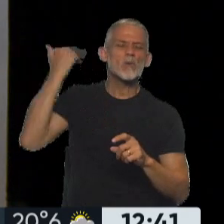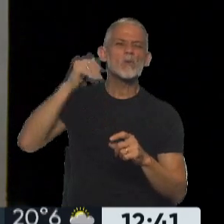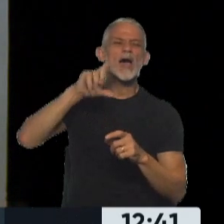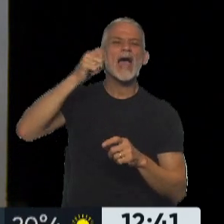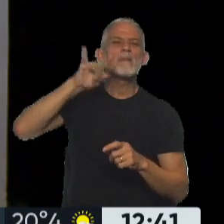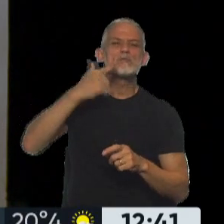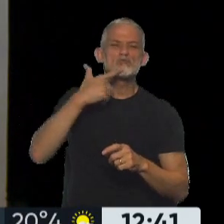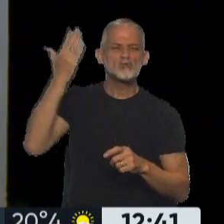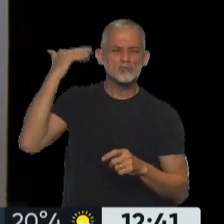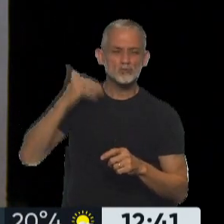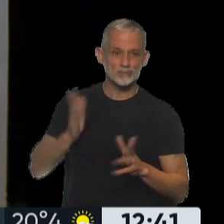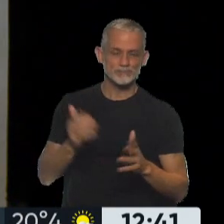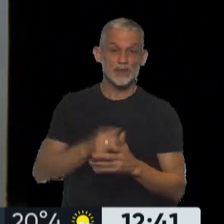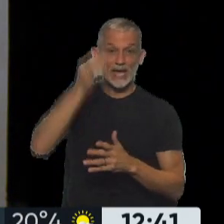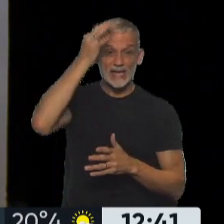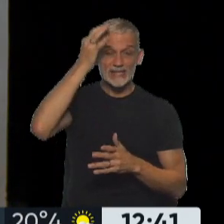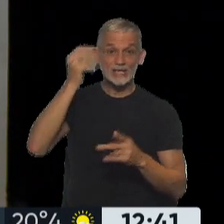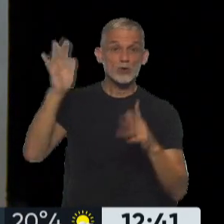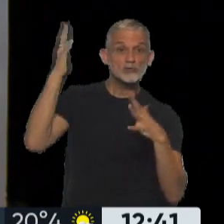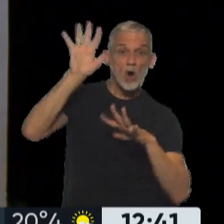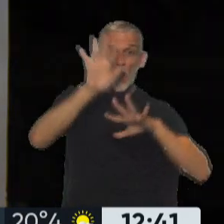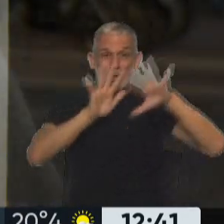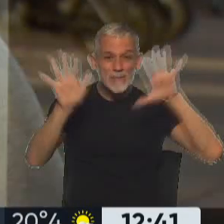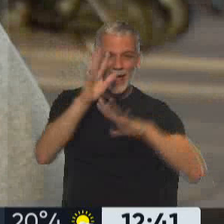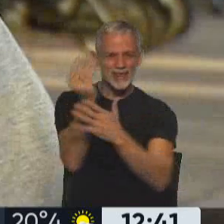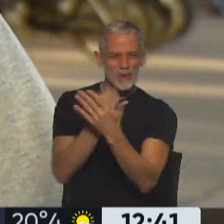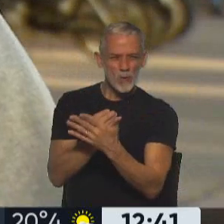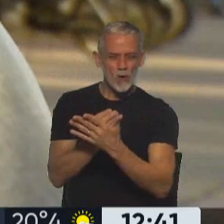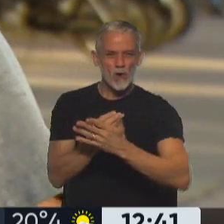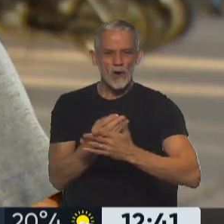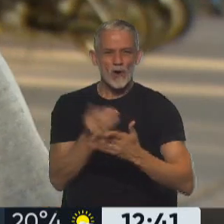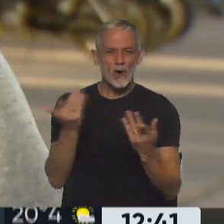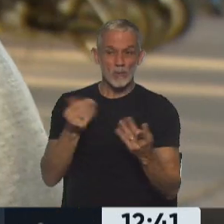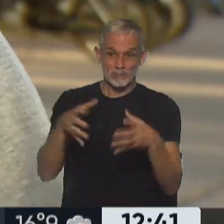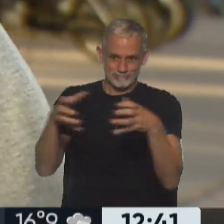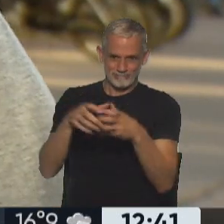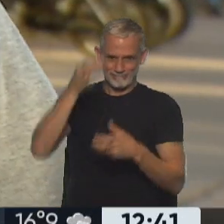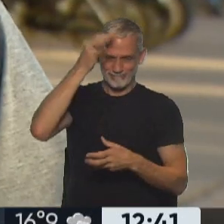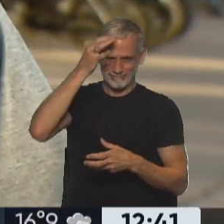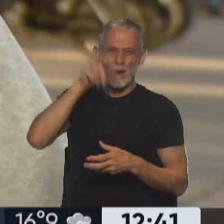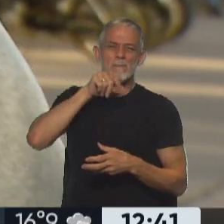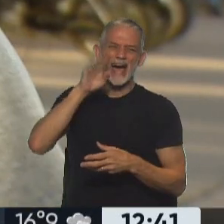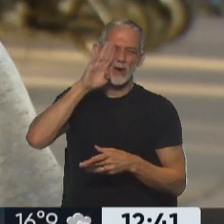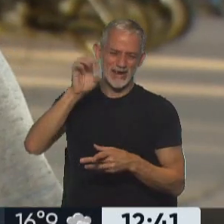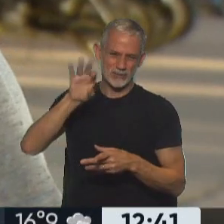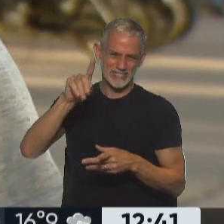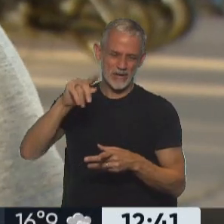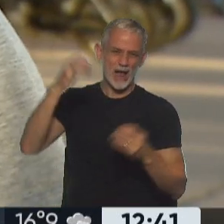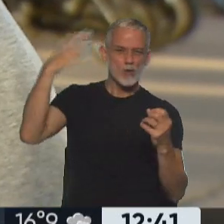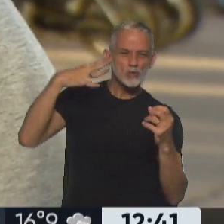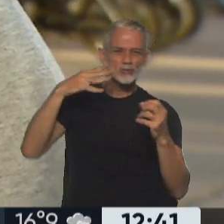un teatro de sombras con animación que realizamos en la compañía Pájaro Negro de Luces y Sombras de